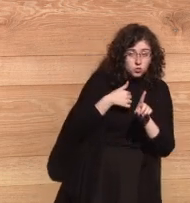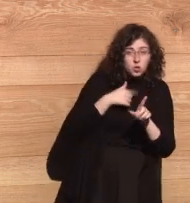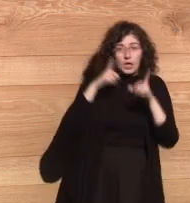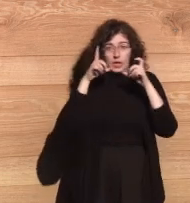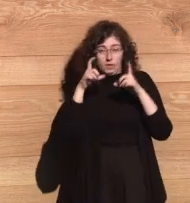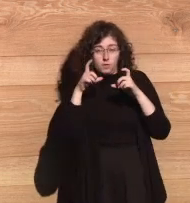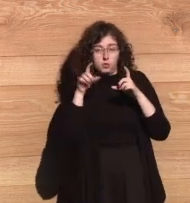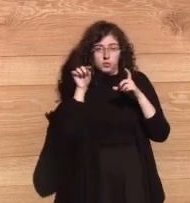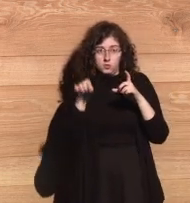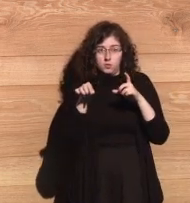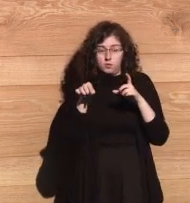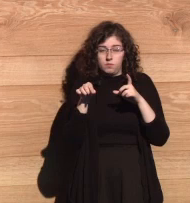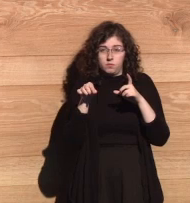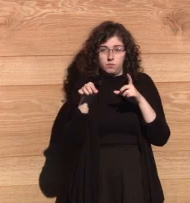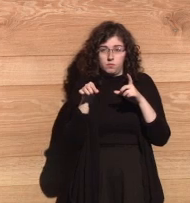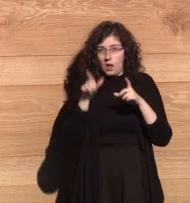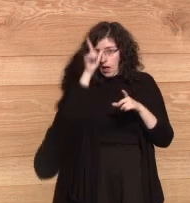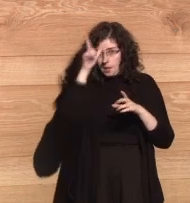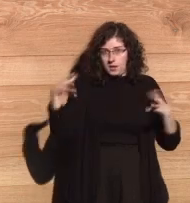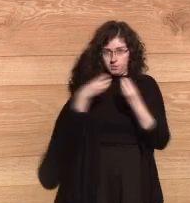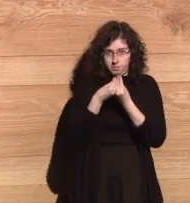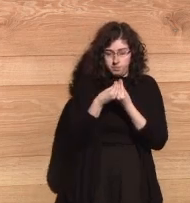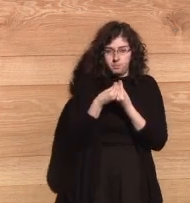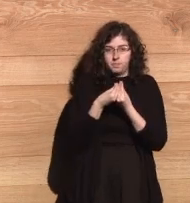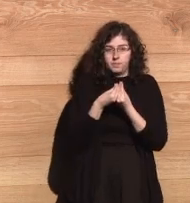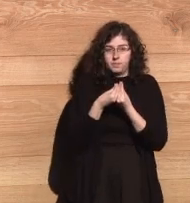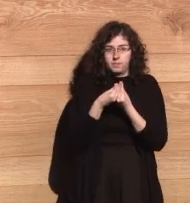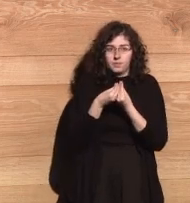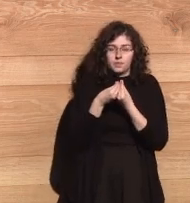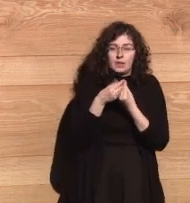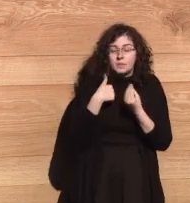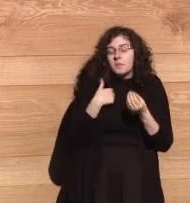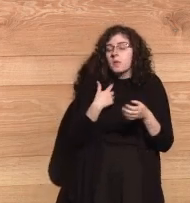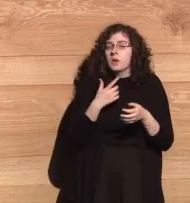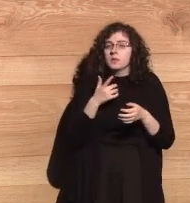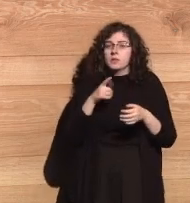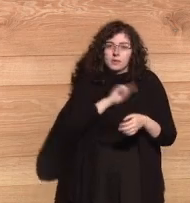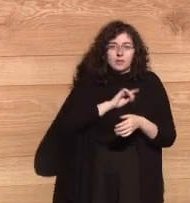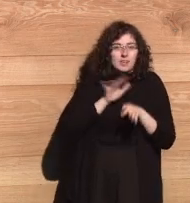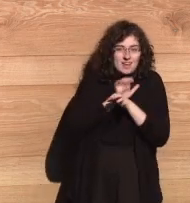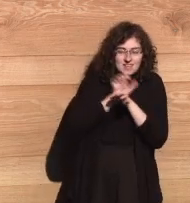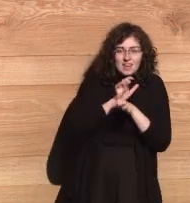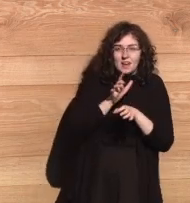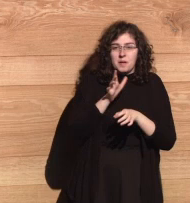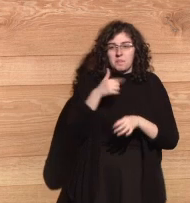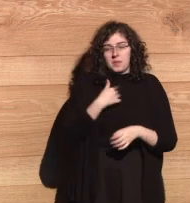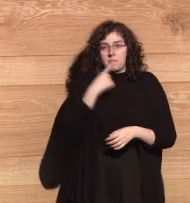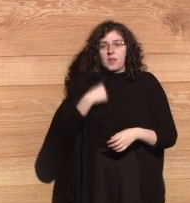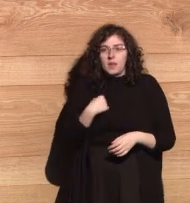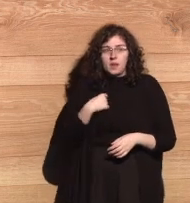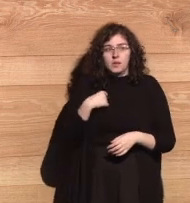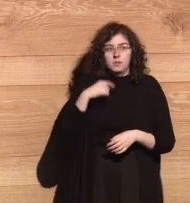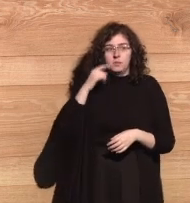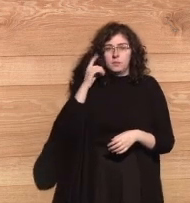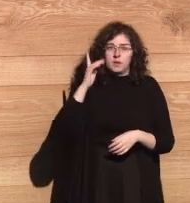delegación de Alemania. Y una risa, pues claro, a mí me llegaron y me dijeron pam, pam,